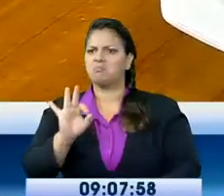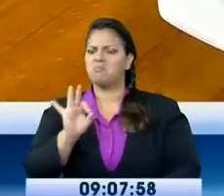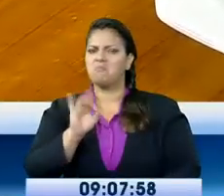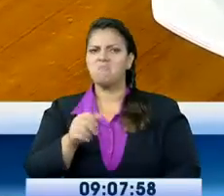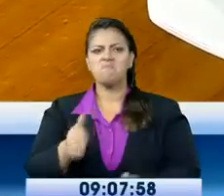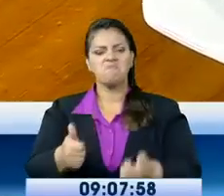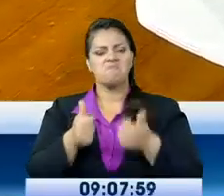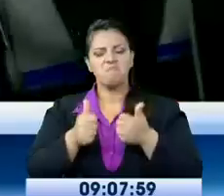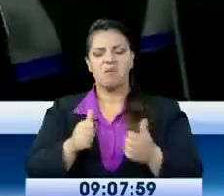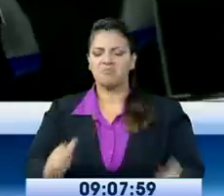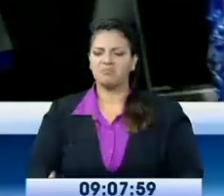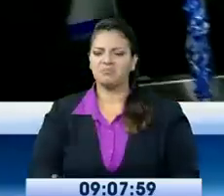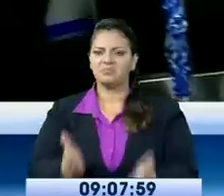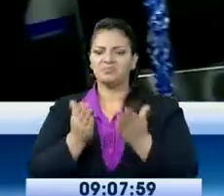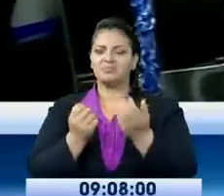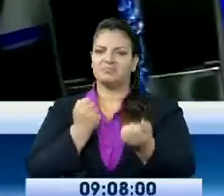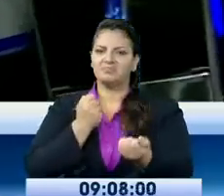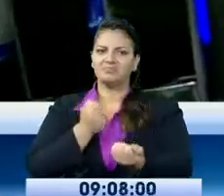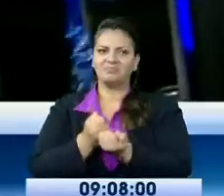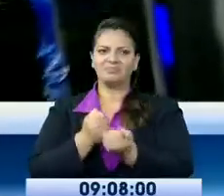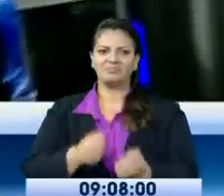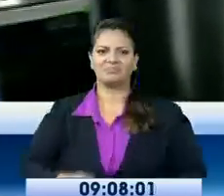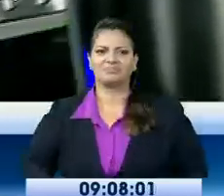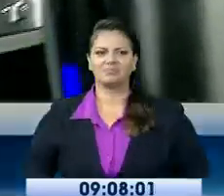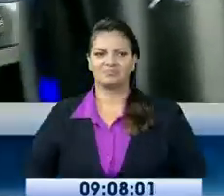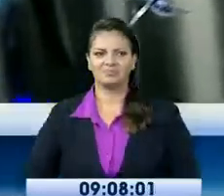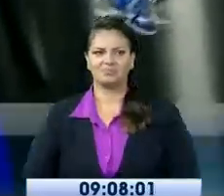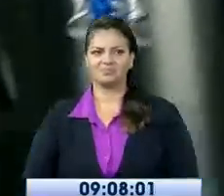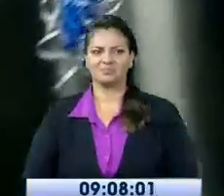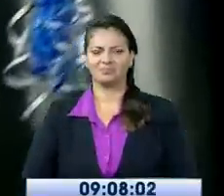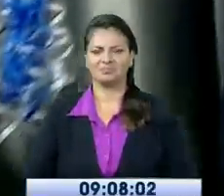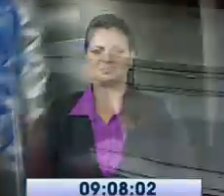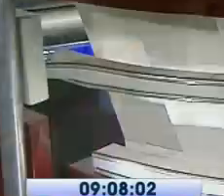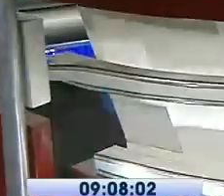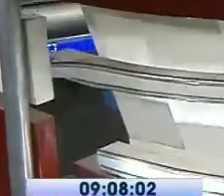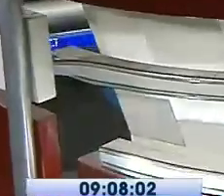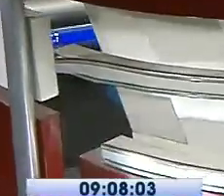gastronómica. Informó Luxiola Salazar.